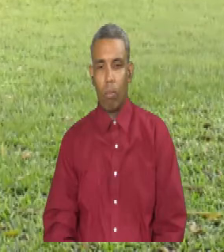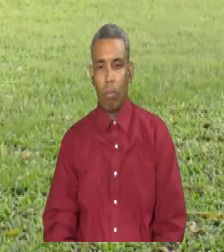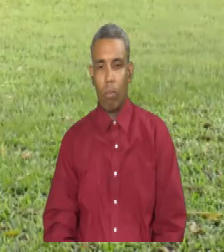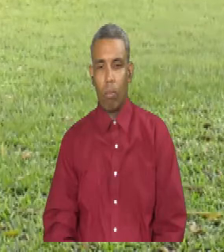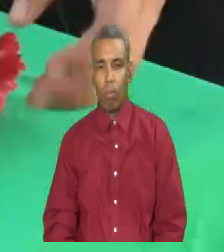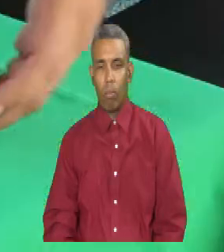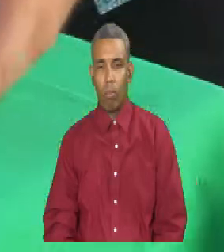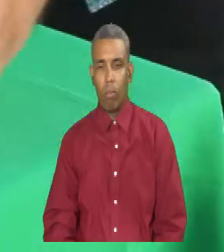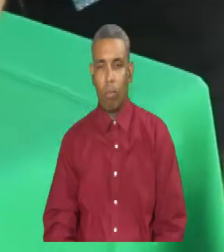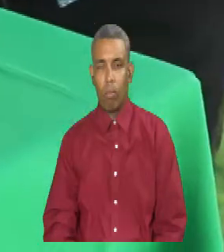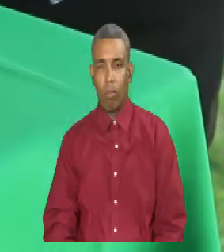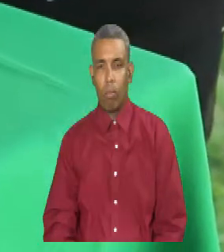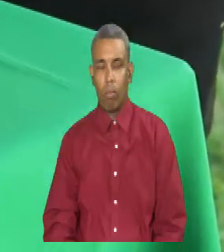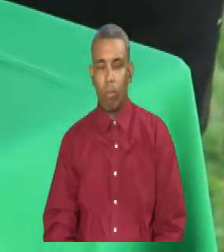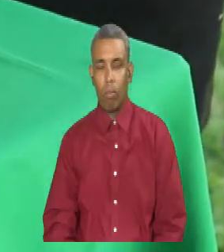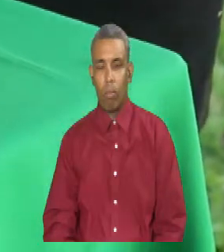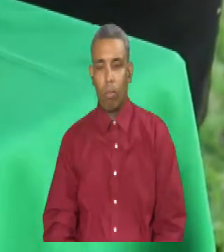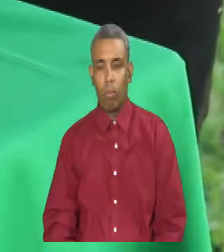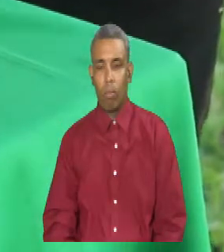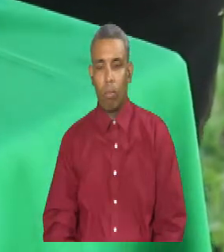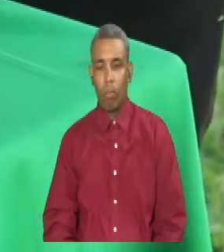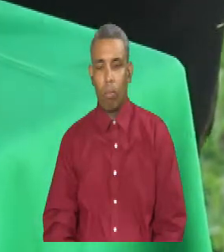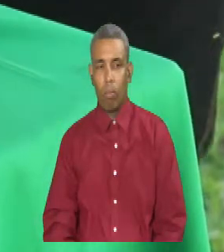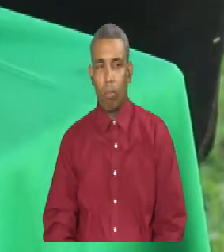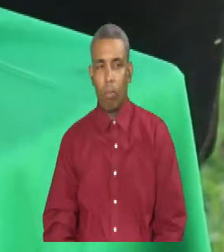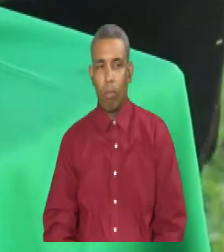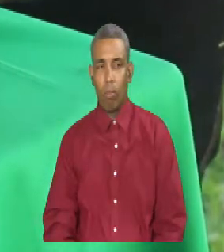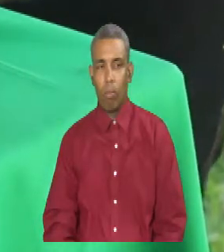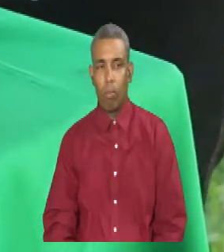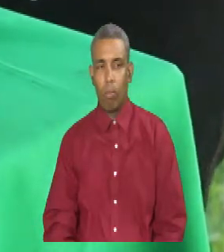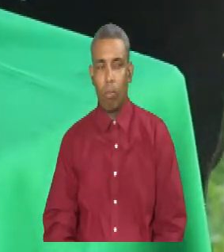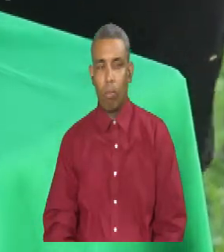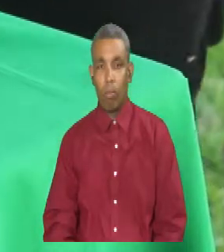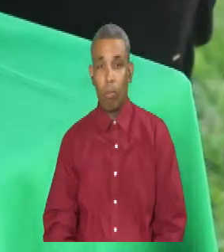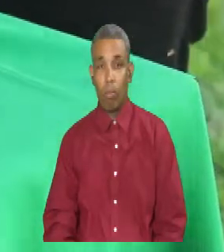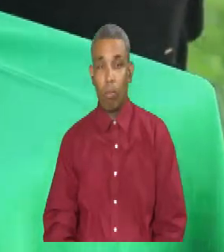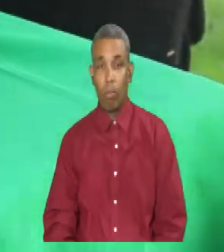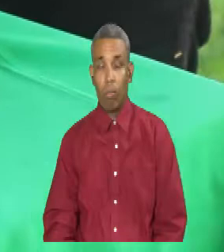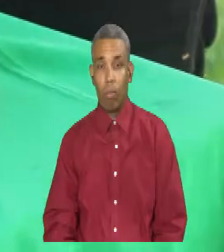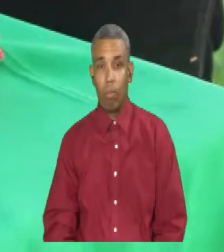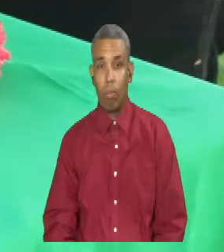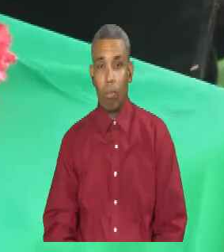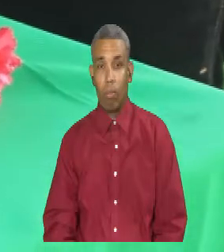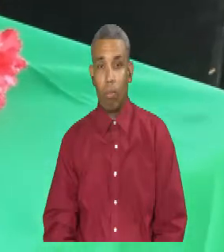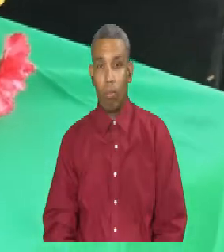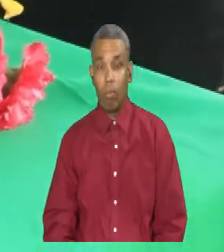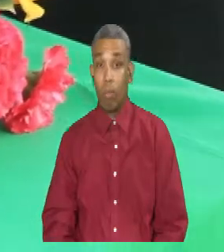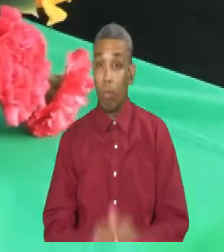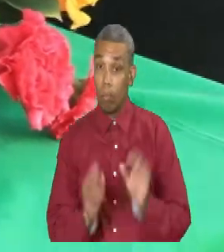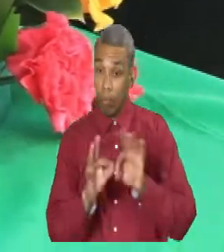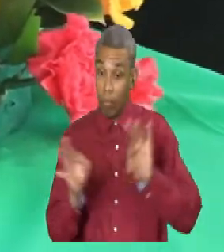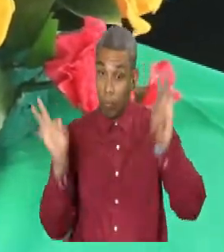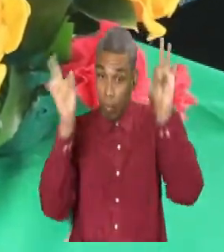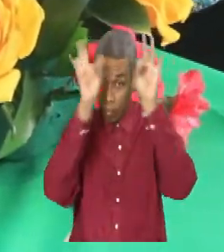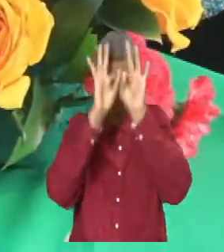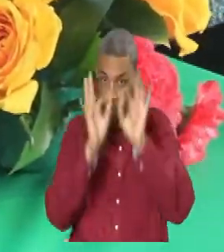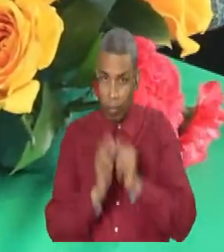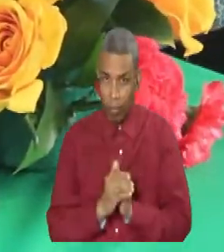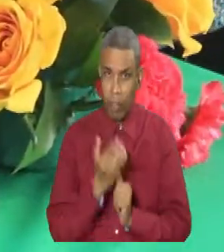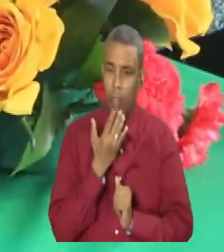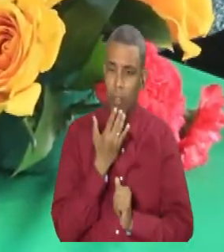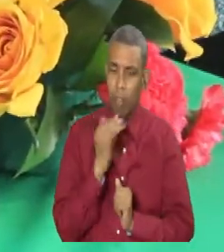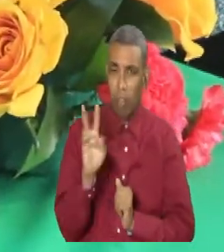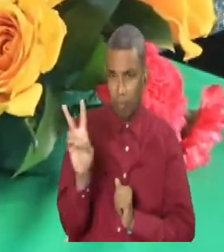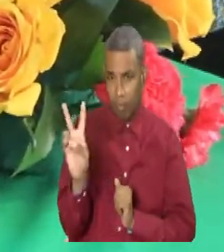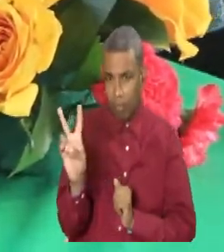Es importante que todas queden cortadas a la altura y la parte verde que quede más como